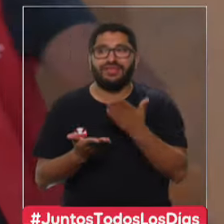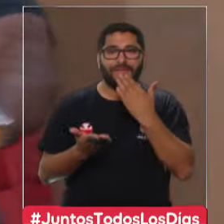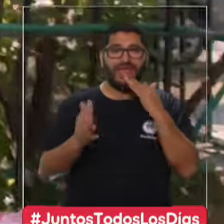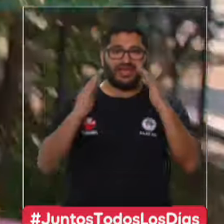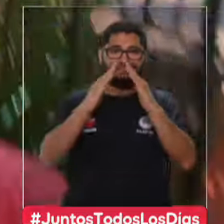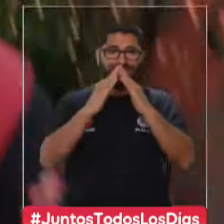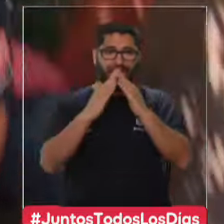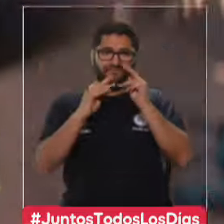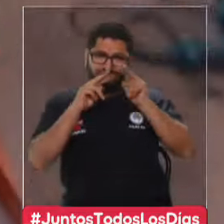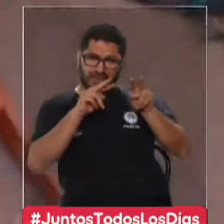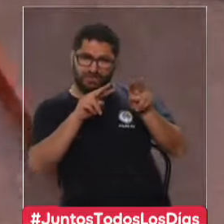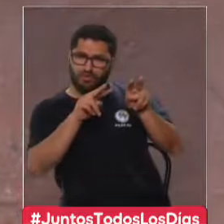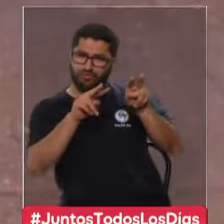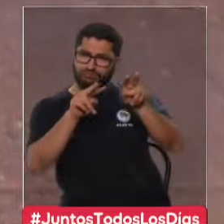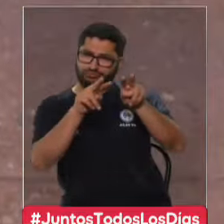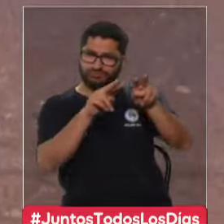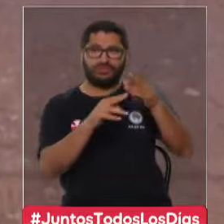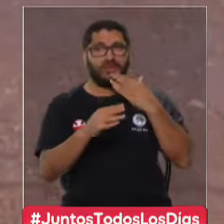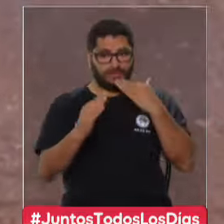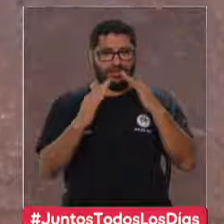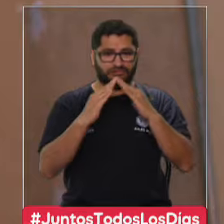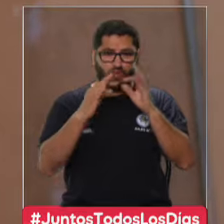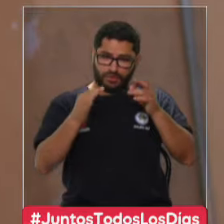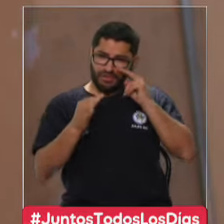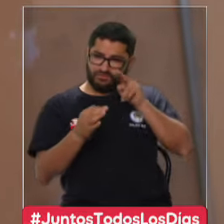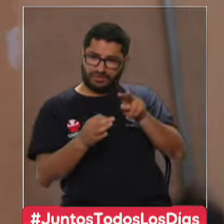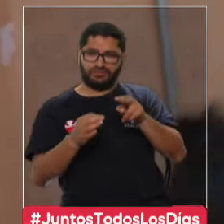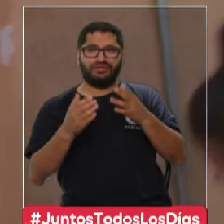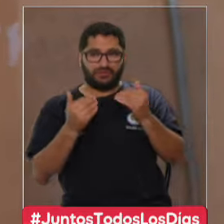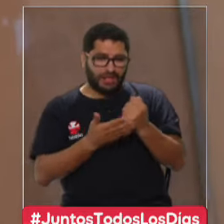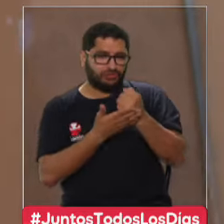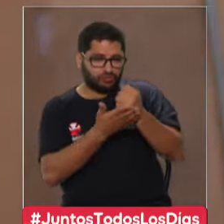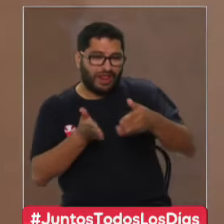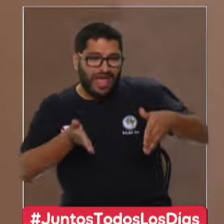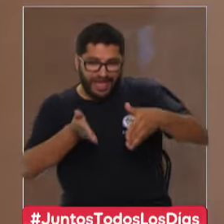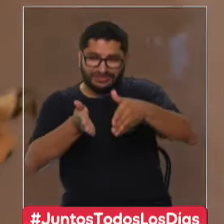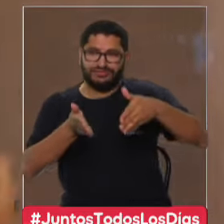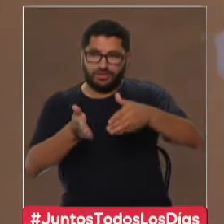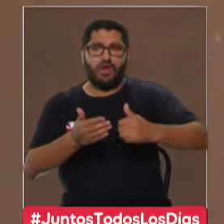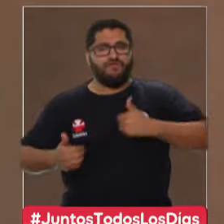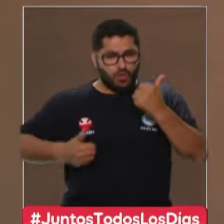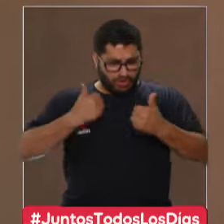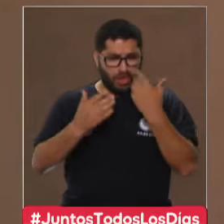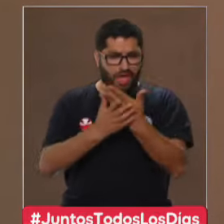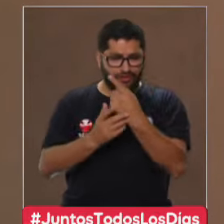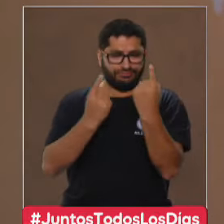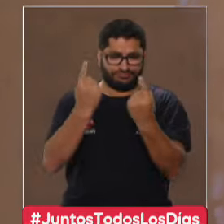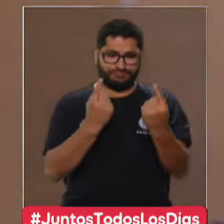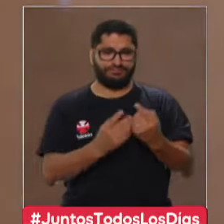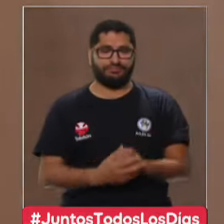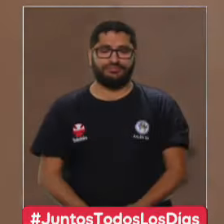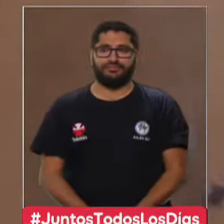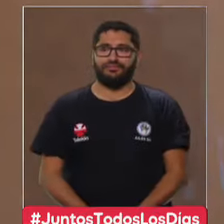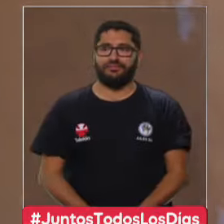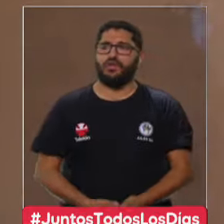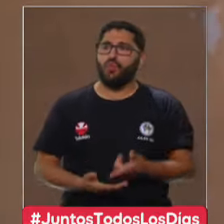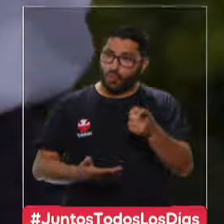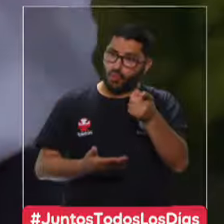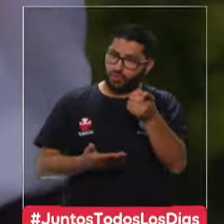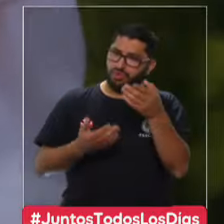giro. Claro. Y después conecta con la rampa hormigón en la calle. Ya que va a ser voluntario, también le tengo una credencial para que sea voluntario como Dios manda.